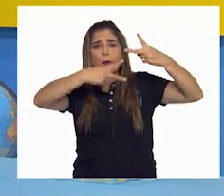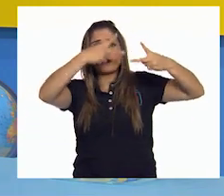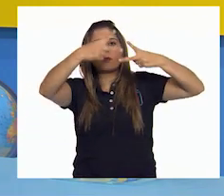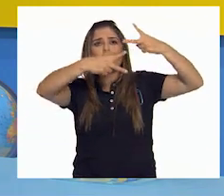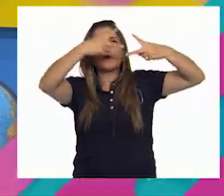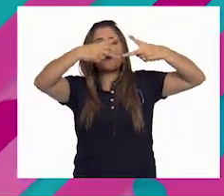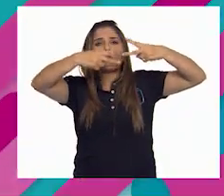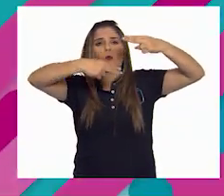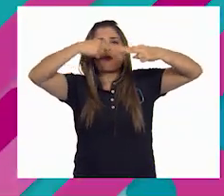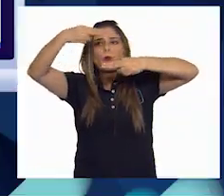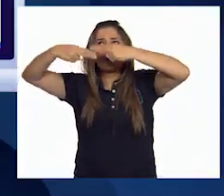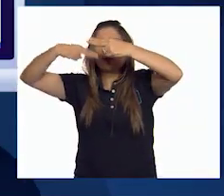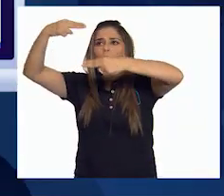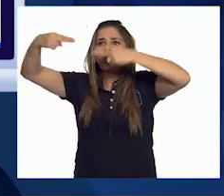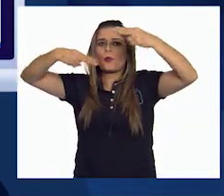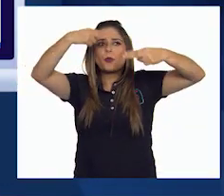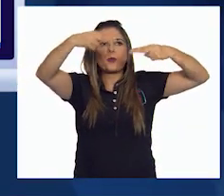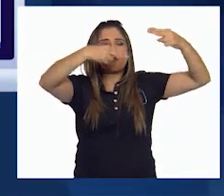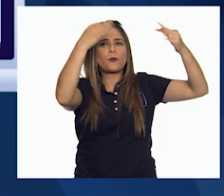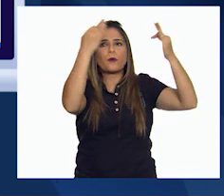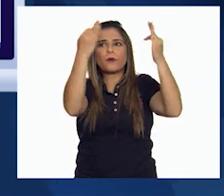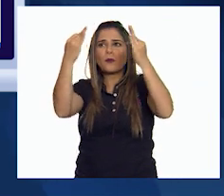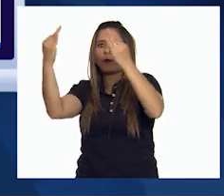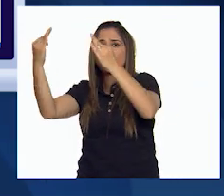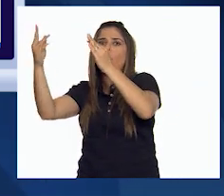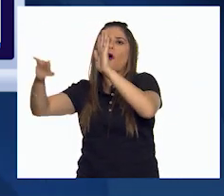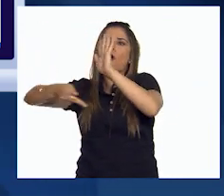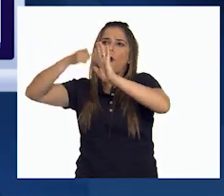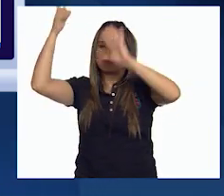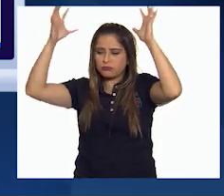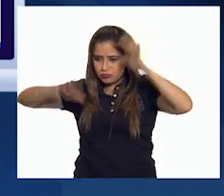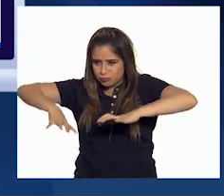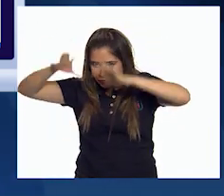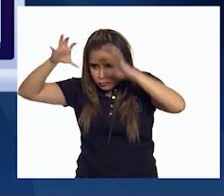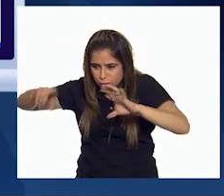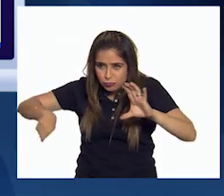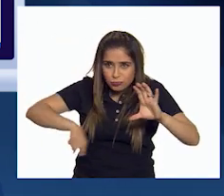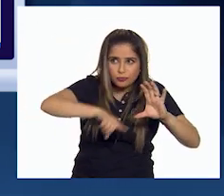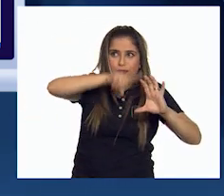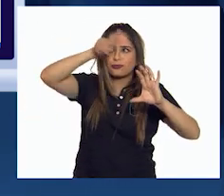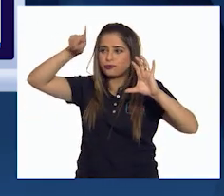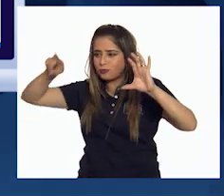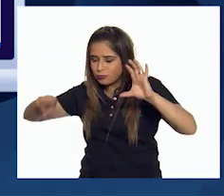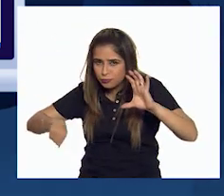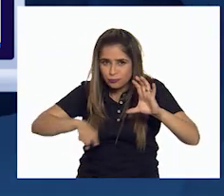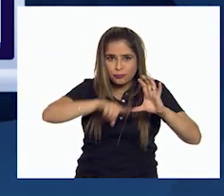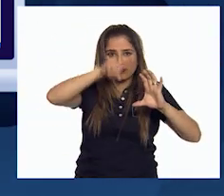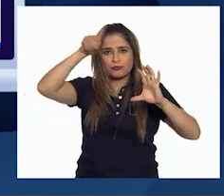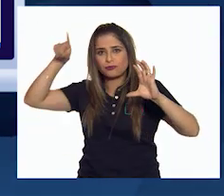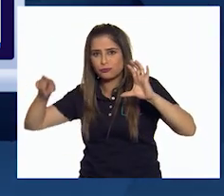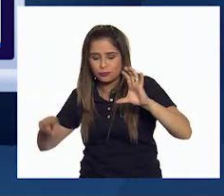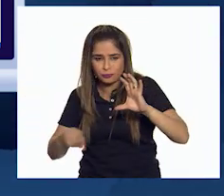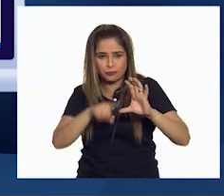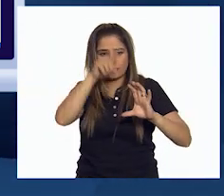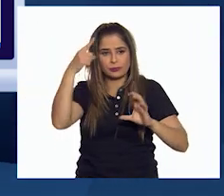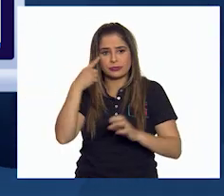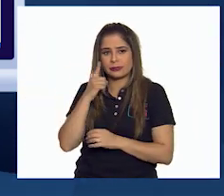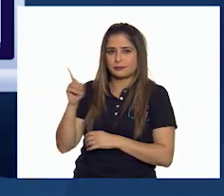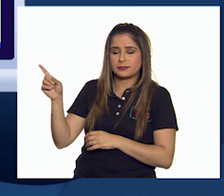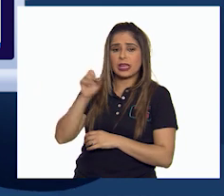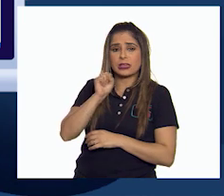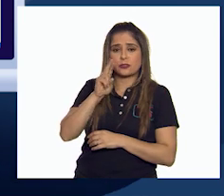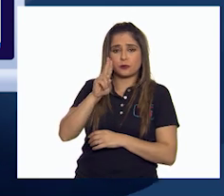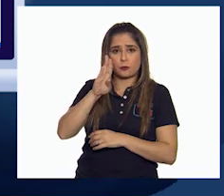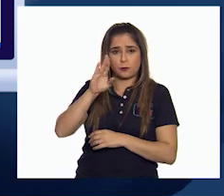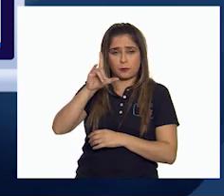hace mucho frío. Es la conversión del agua del estado sólido al gaseoso, sin pasar por el líquido. Esto